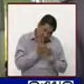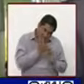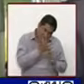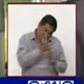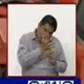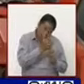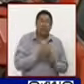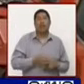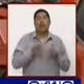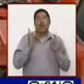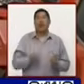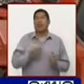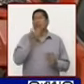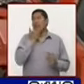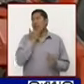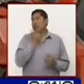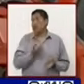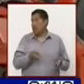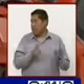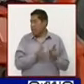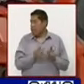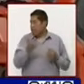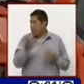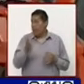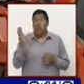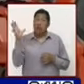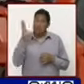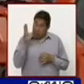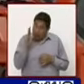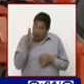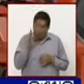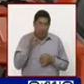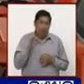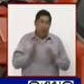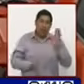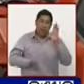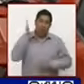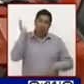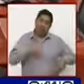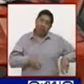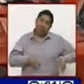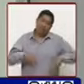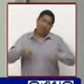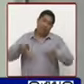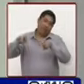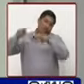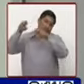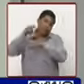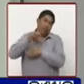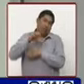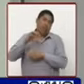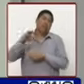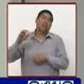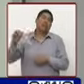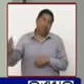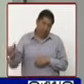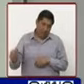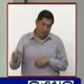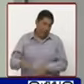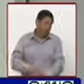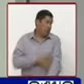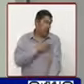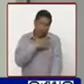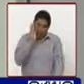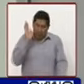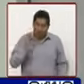hecho pasaba cuando la madre se ausentaba, digamos, de su domicilio a la ciudad de